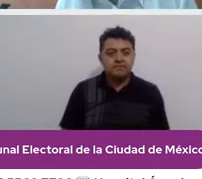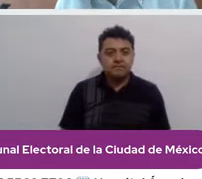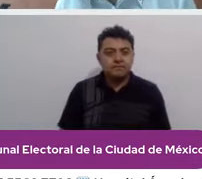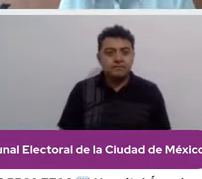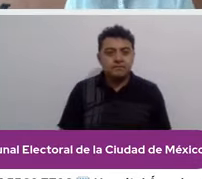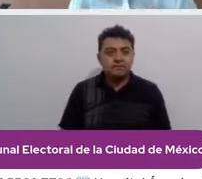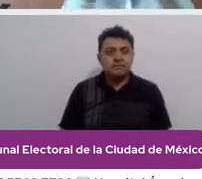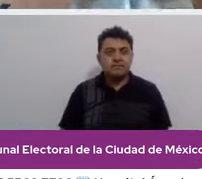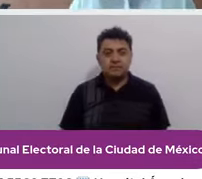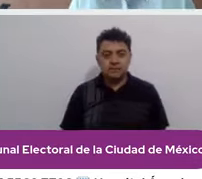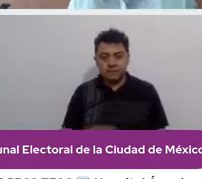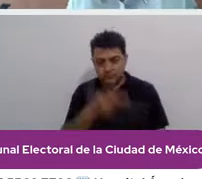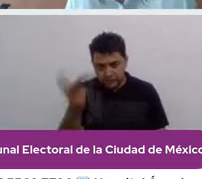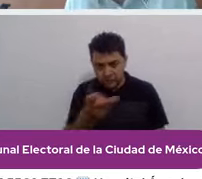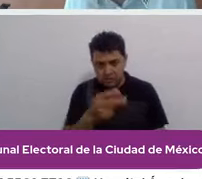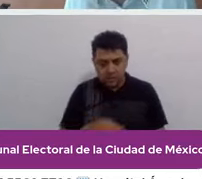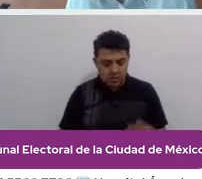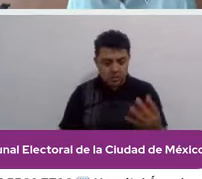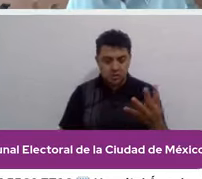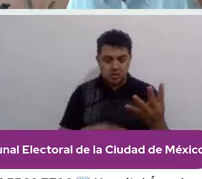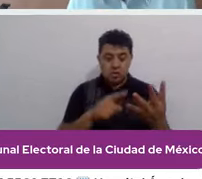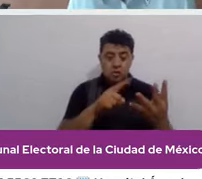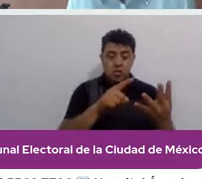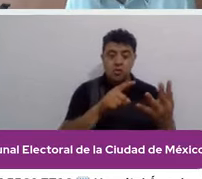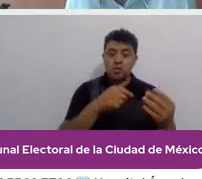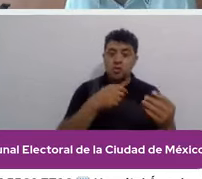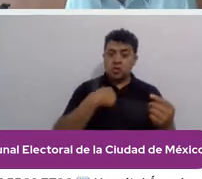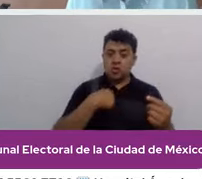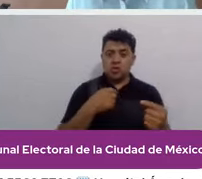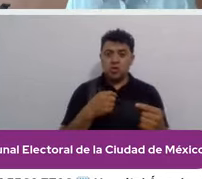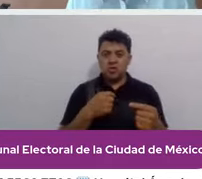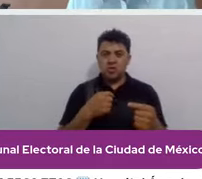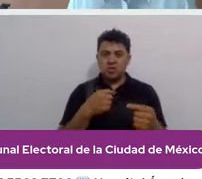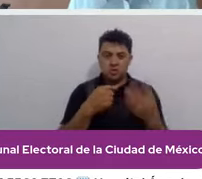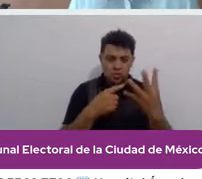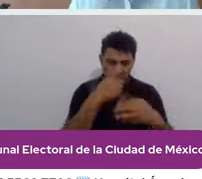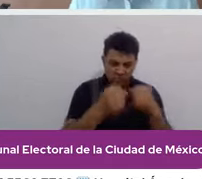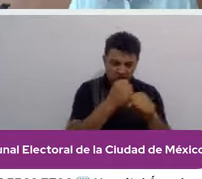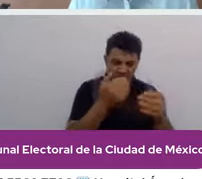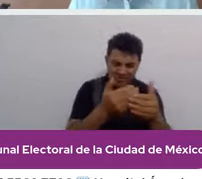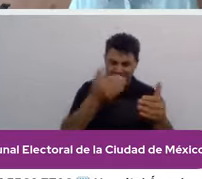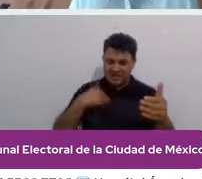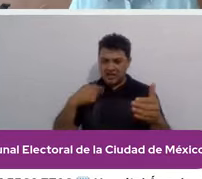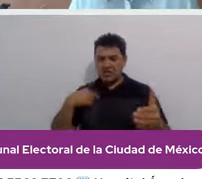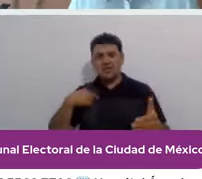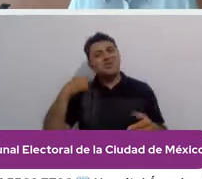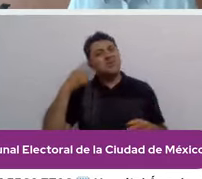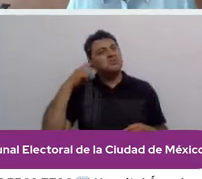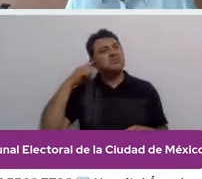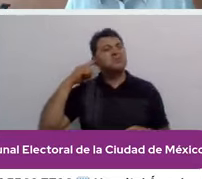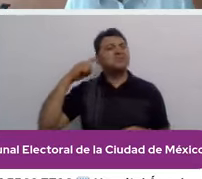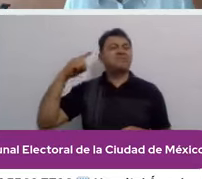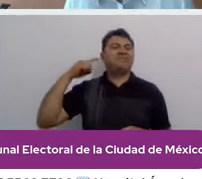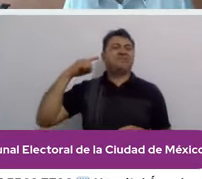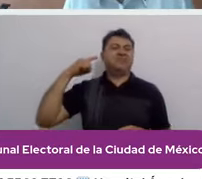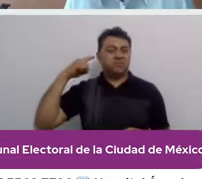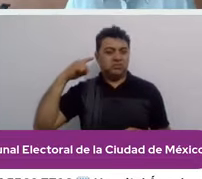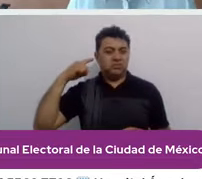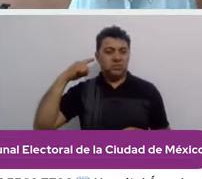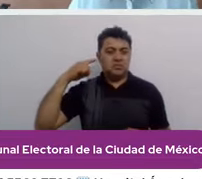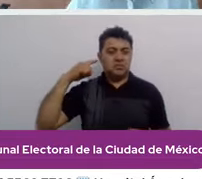hace 4 años, las 24 horas del día, y a veces no me deja dormir y me estresa. ¿Hay alguna institución o grupo de ayuda,